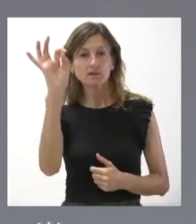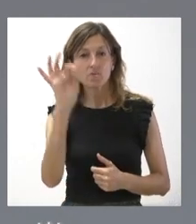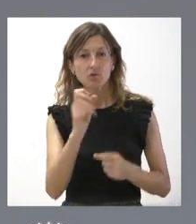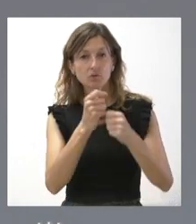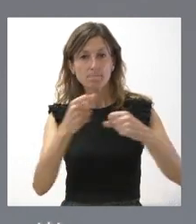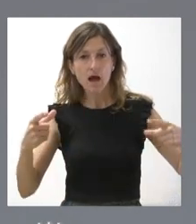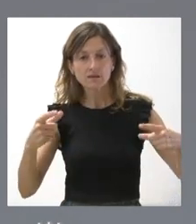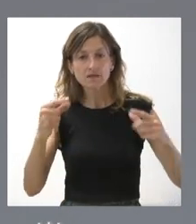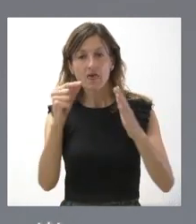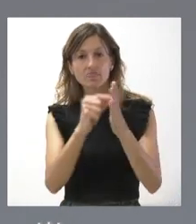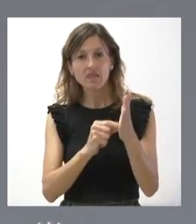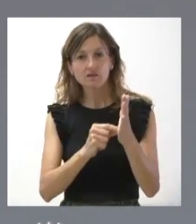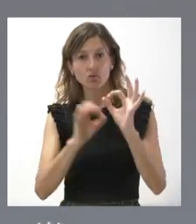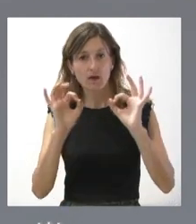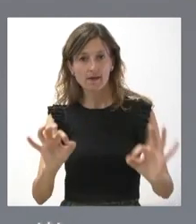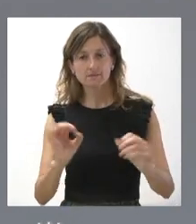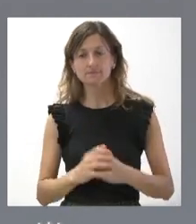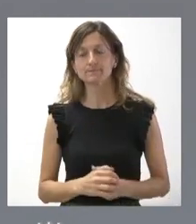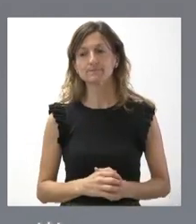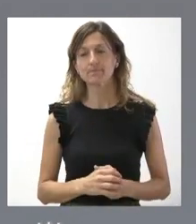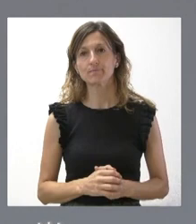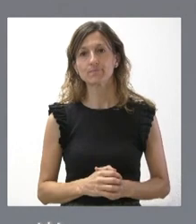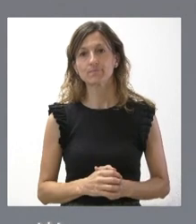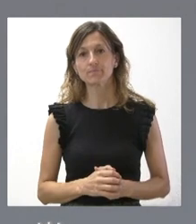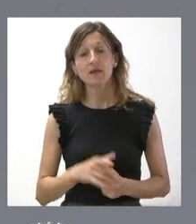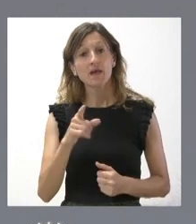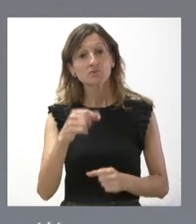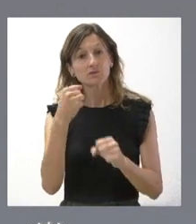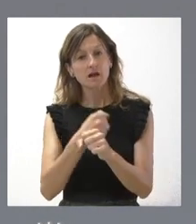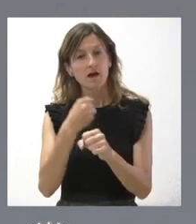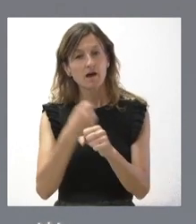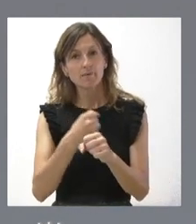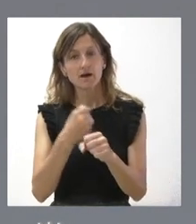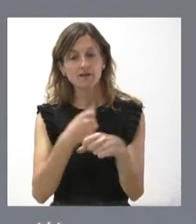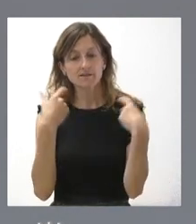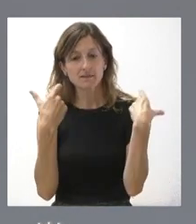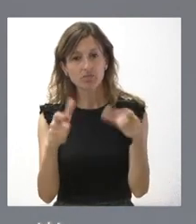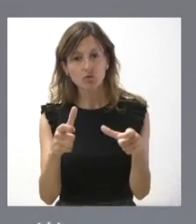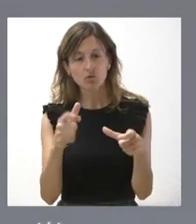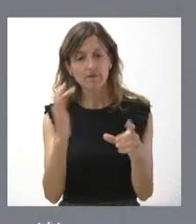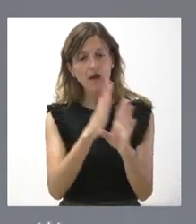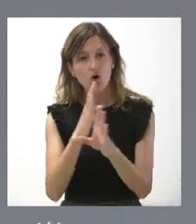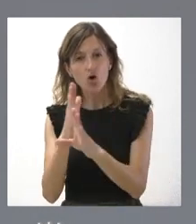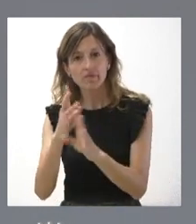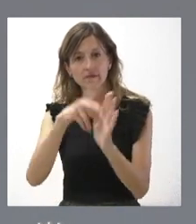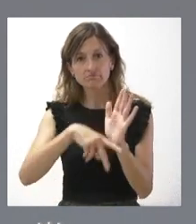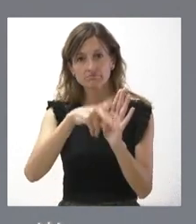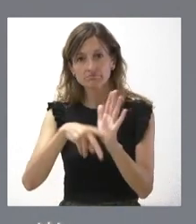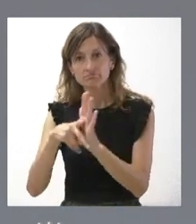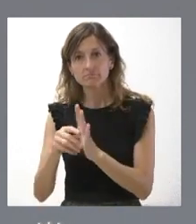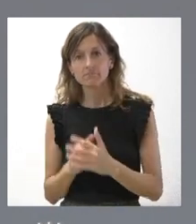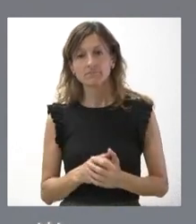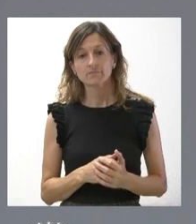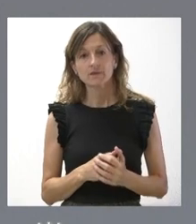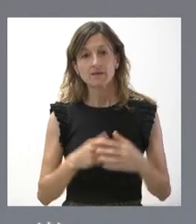Y ese es un dato innegable. Aquí hay que trabajar el sector, hay que ordenarle, pero ese sector